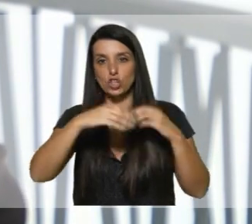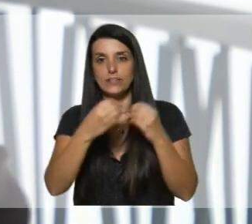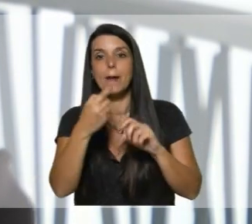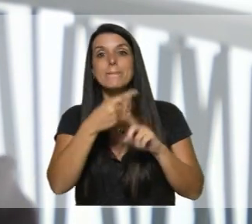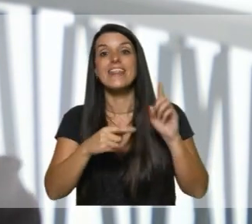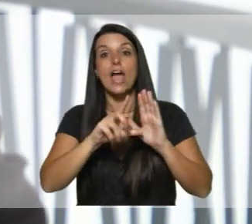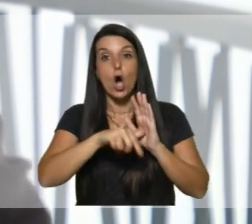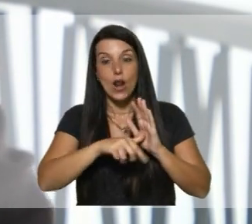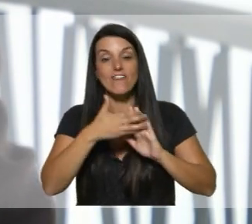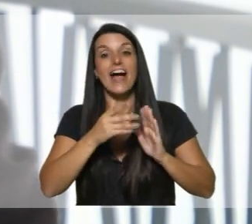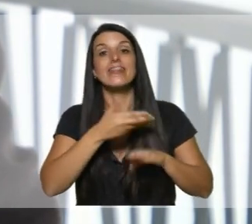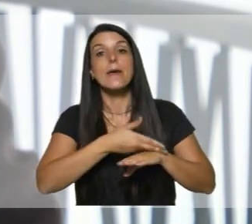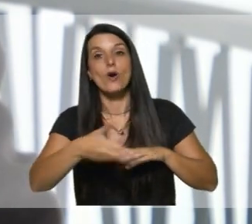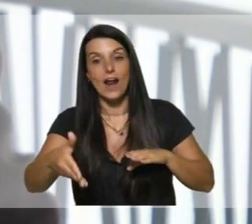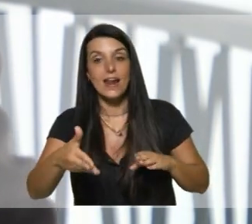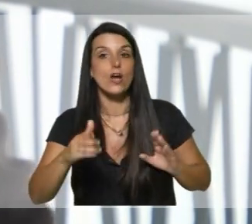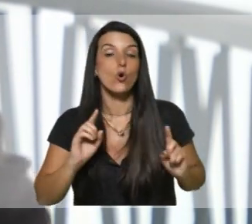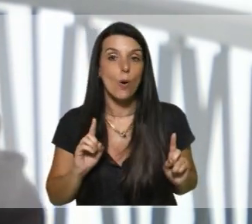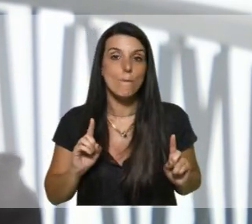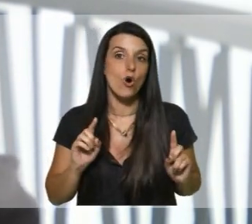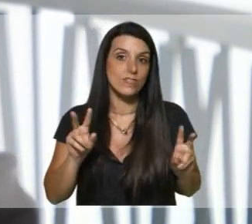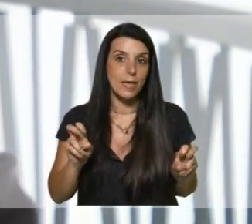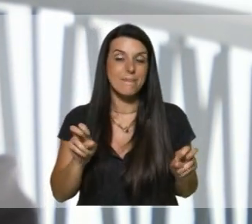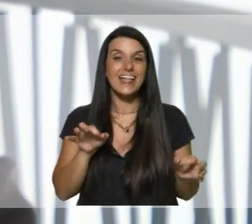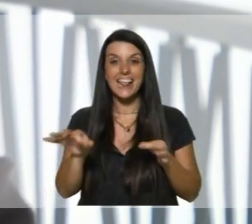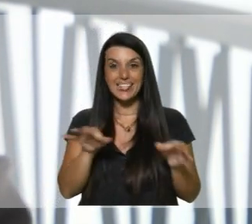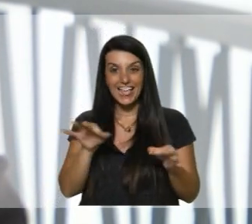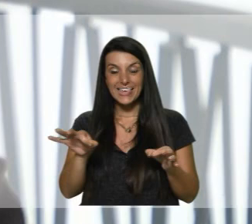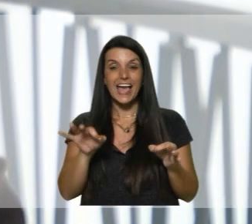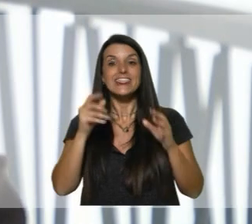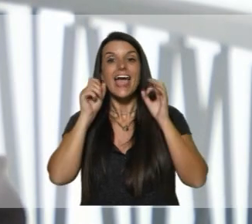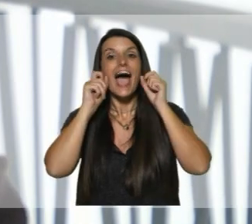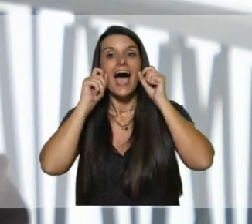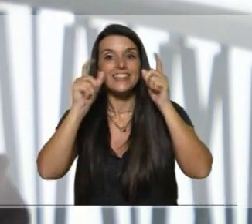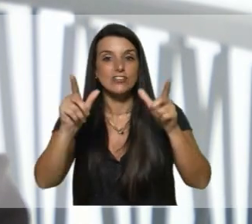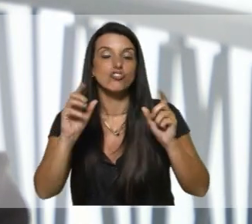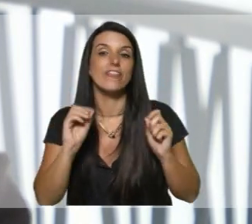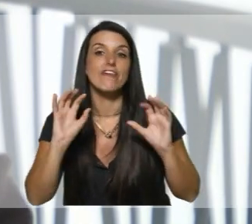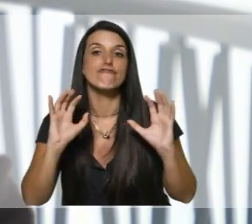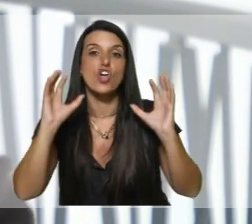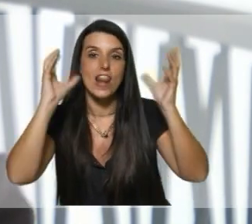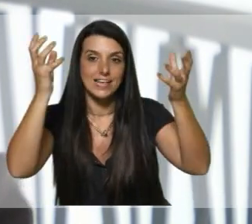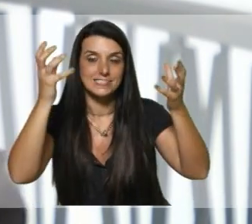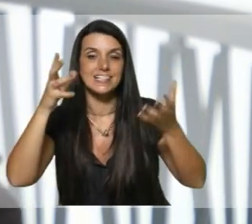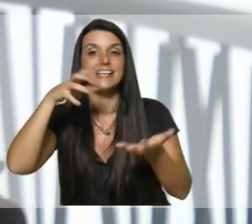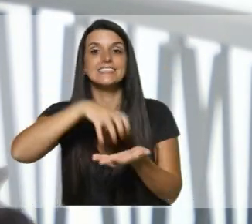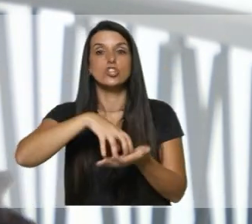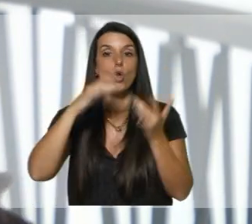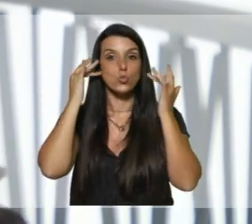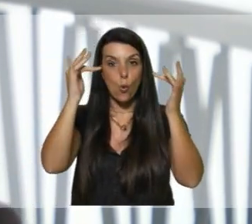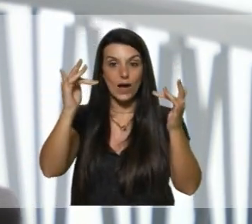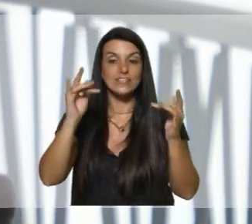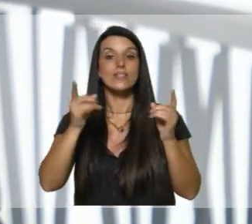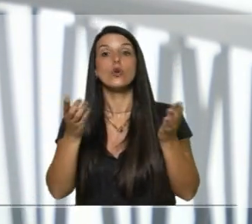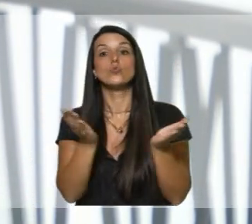media hora más demorará este encuentro como parte de la estrategia de atención de la violencia en los centros educativos, entre